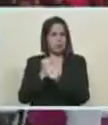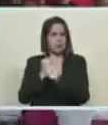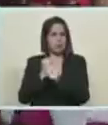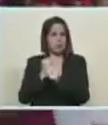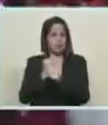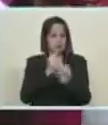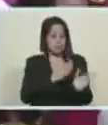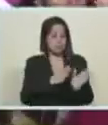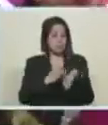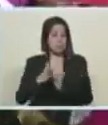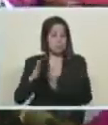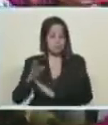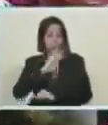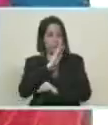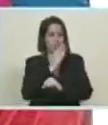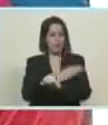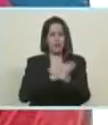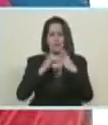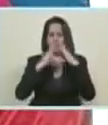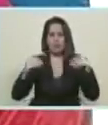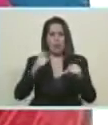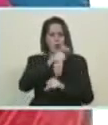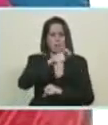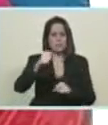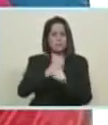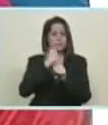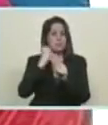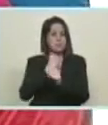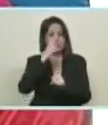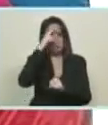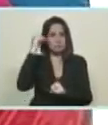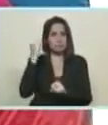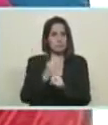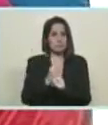Tenemos la organización y el poder de los trabajadores,